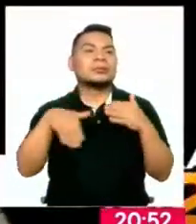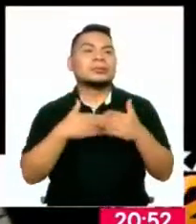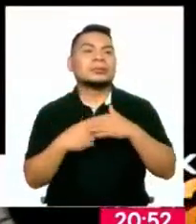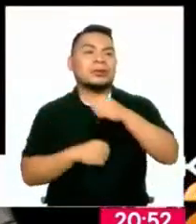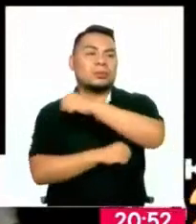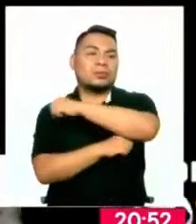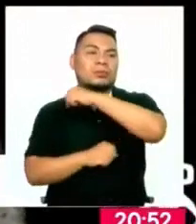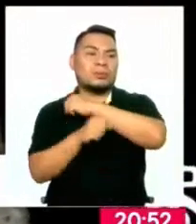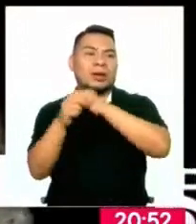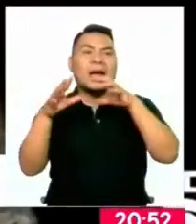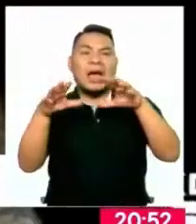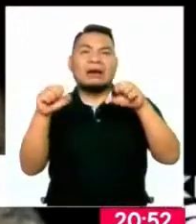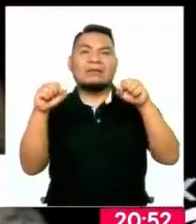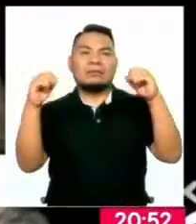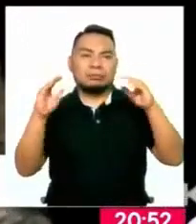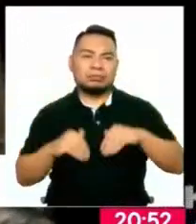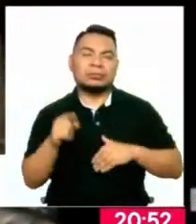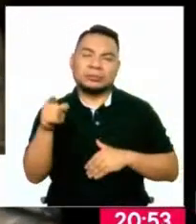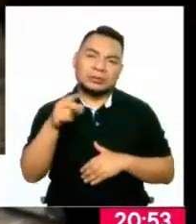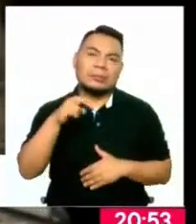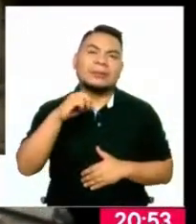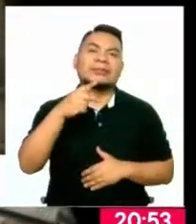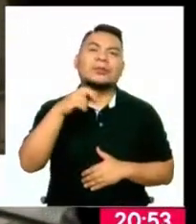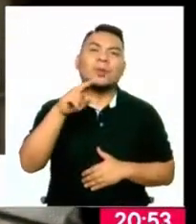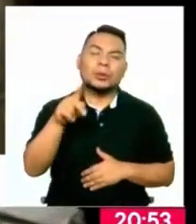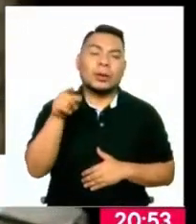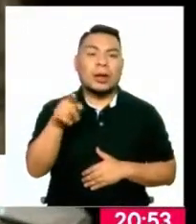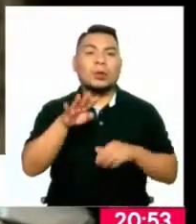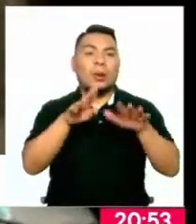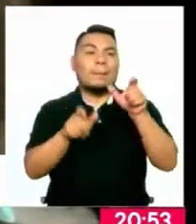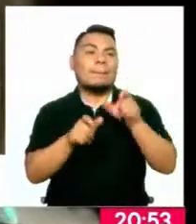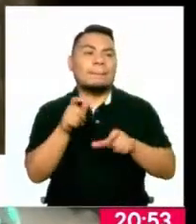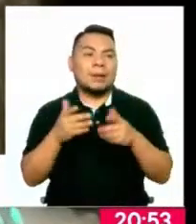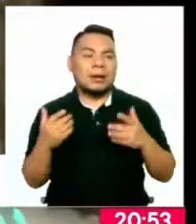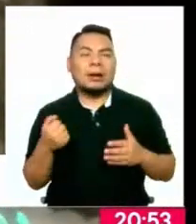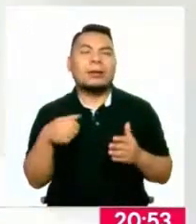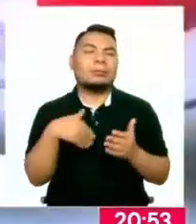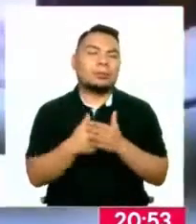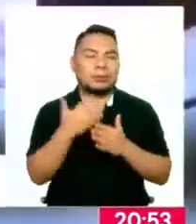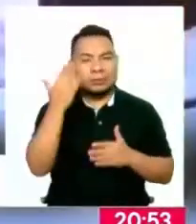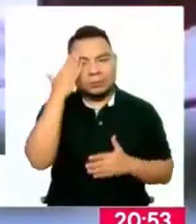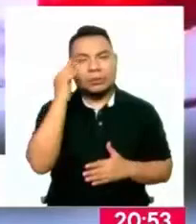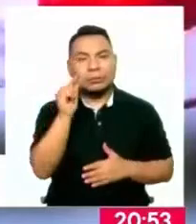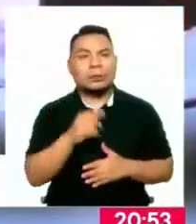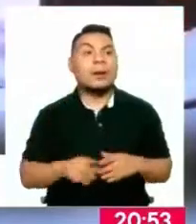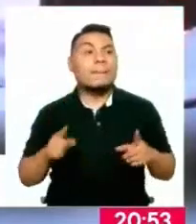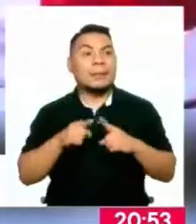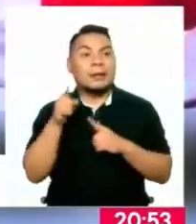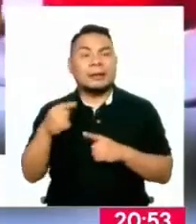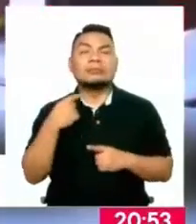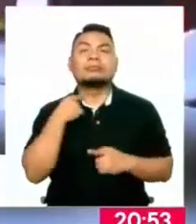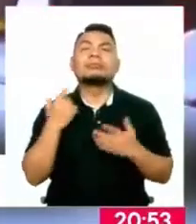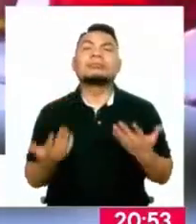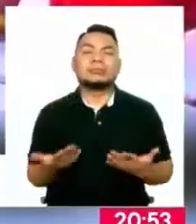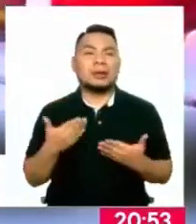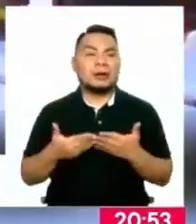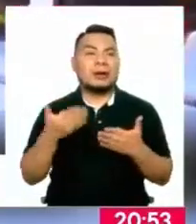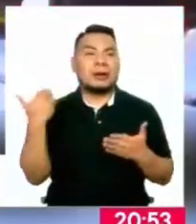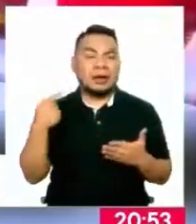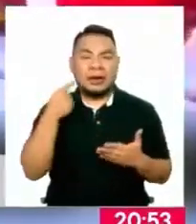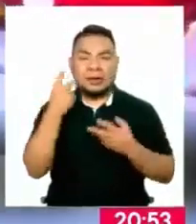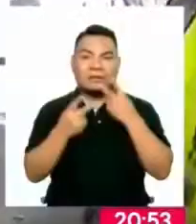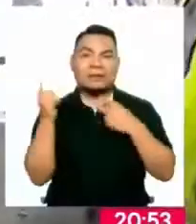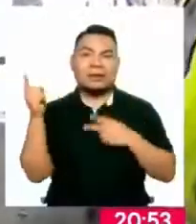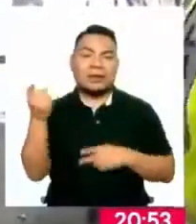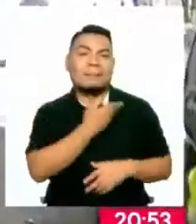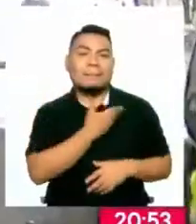puente cubierto de nieve en Pittsburgh. Al menos 9 personas resultaron con lesiones leves. Este incidente ocurrió antes de la